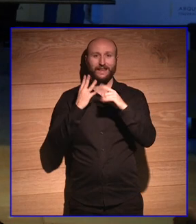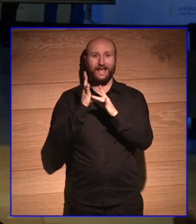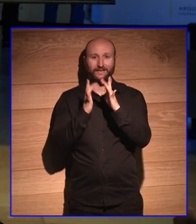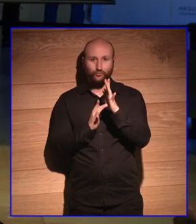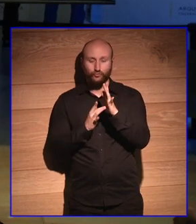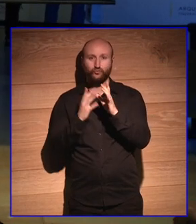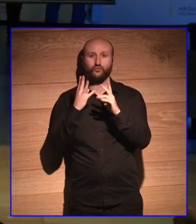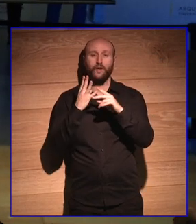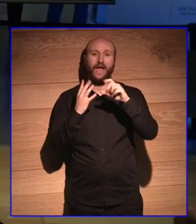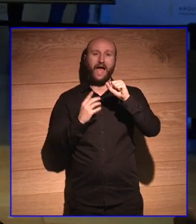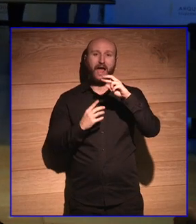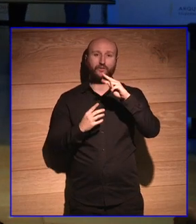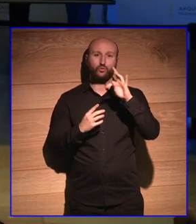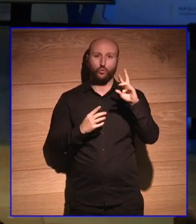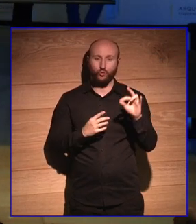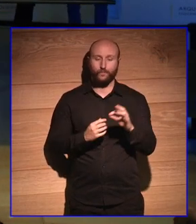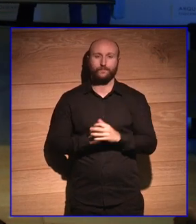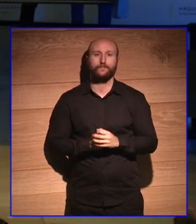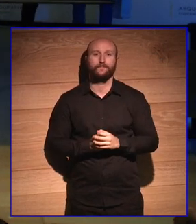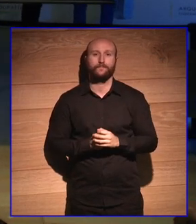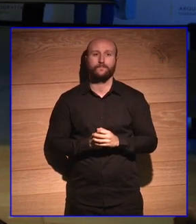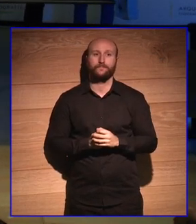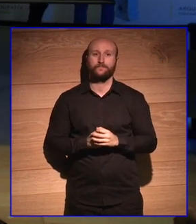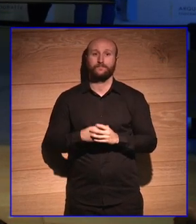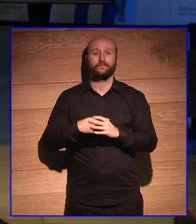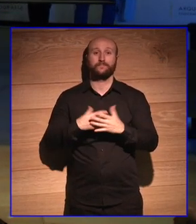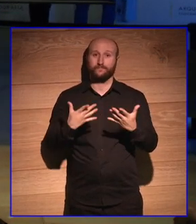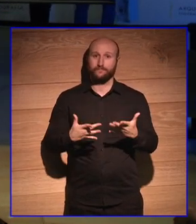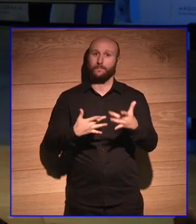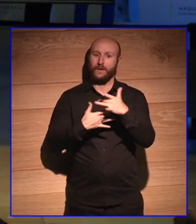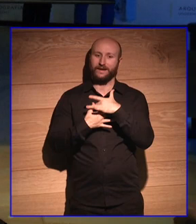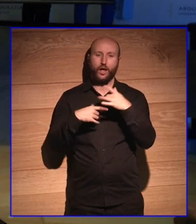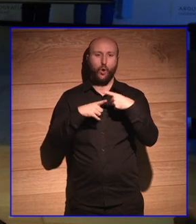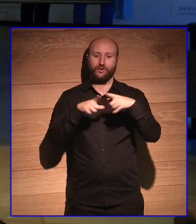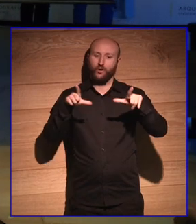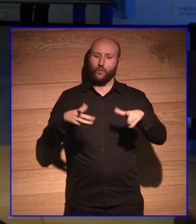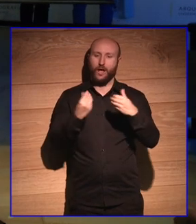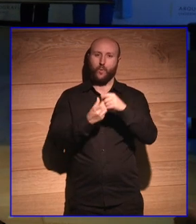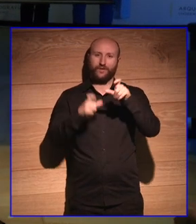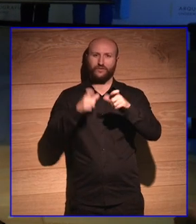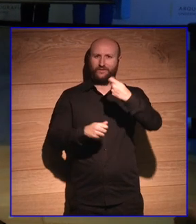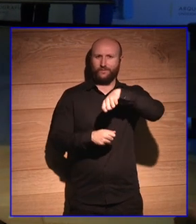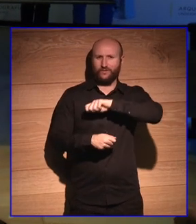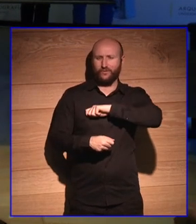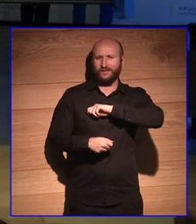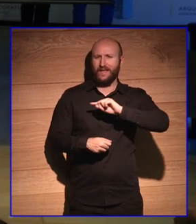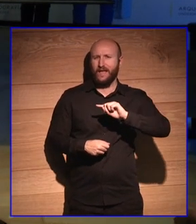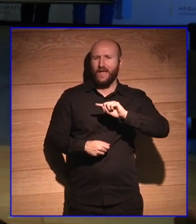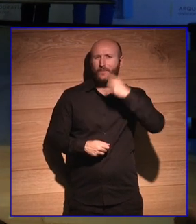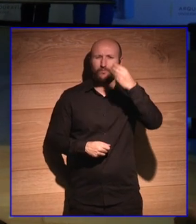y arturo dúo vital por lo que la segoviana compartió aula con algunos de los compositores españoles más prometedores de su